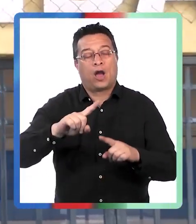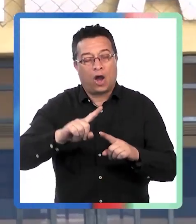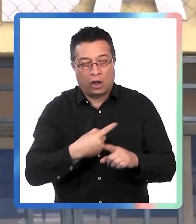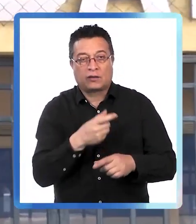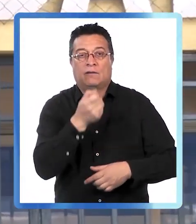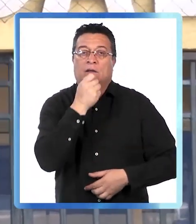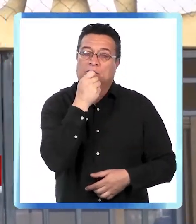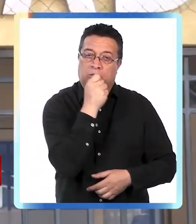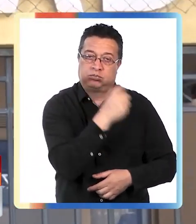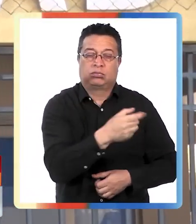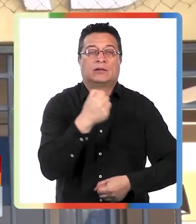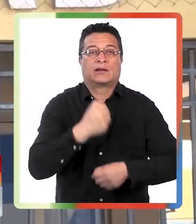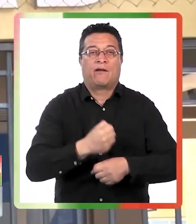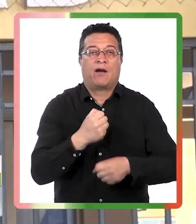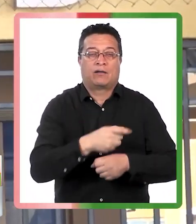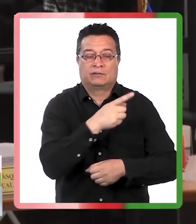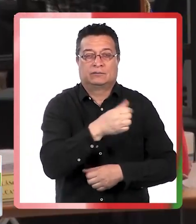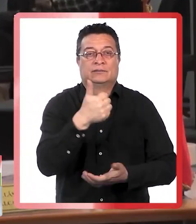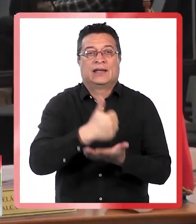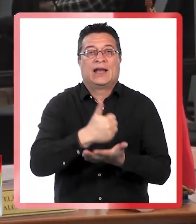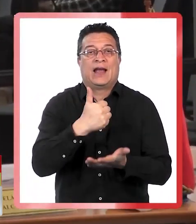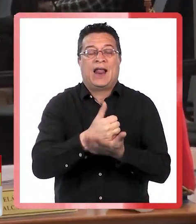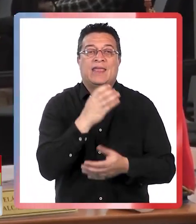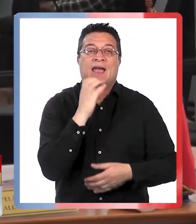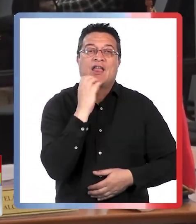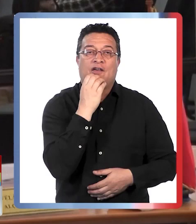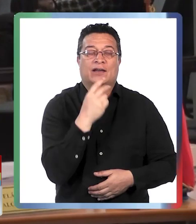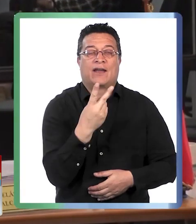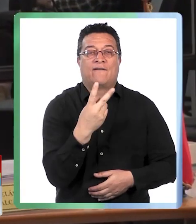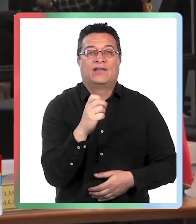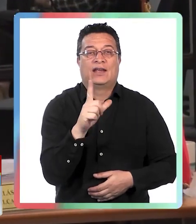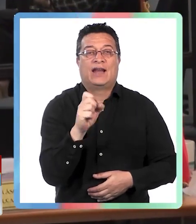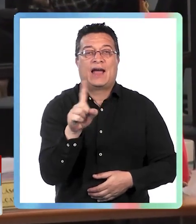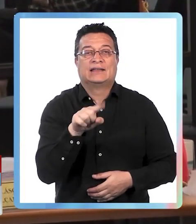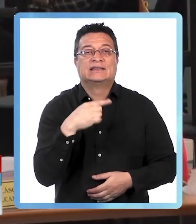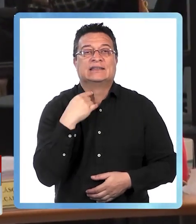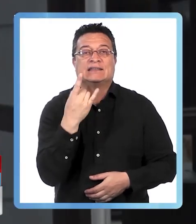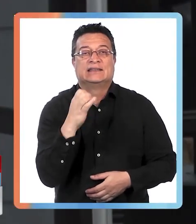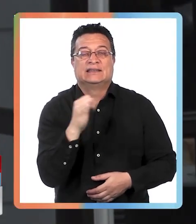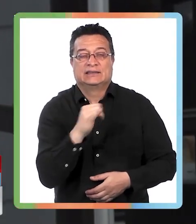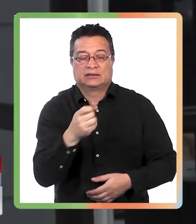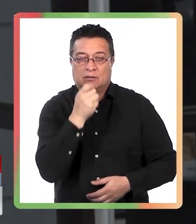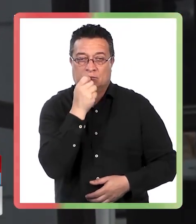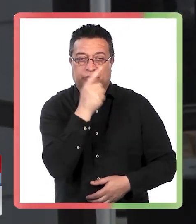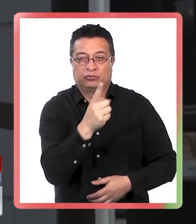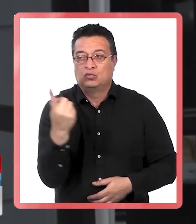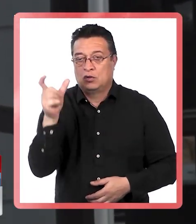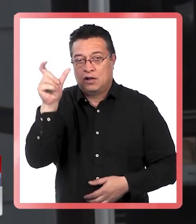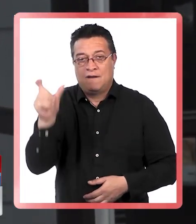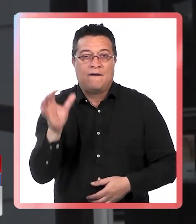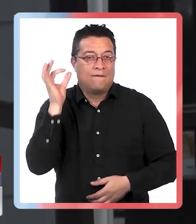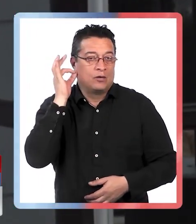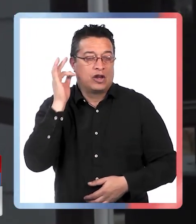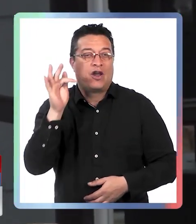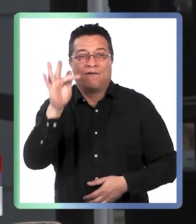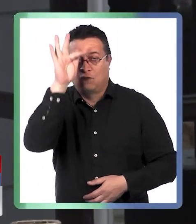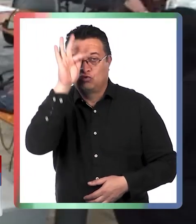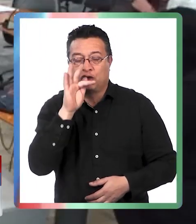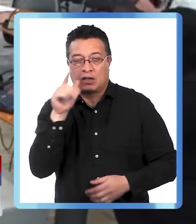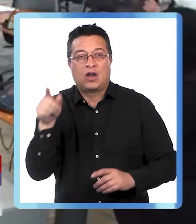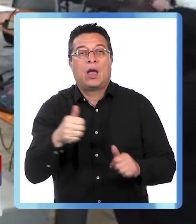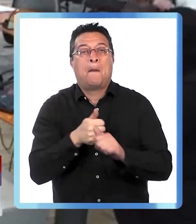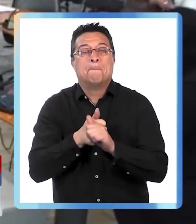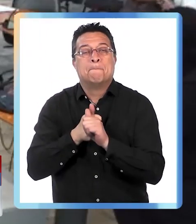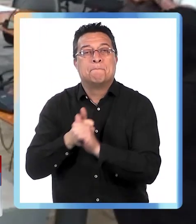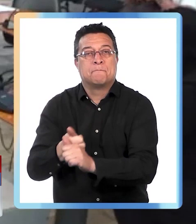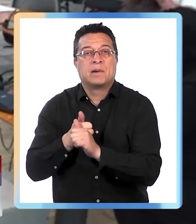Una nueva denuncia laboral suma al alcalde de Antofagasta, Jonathan Velázquez, quien está siendo acusado por parte de una funcionaria municipal